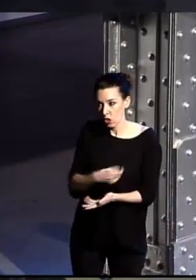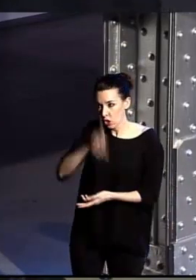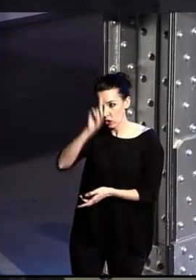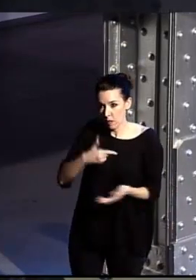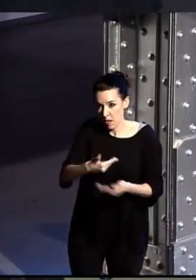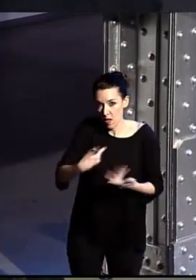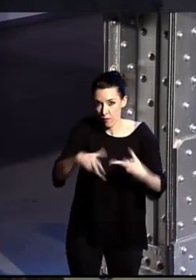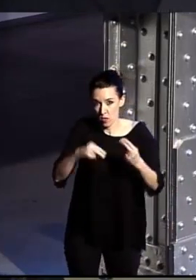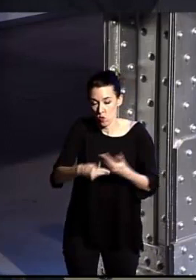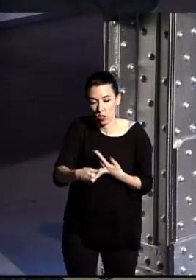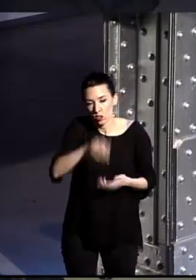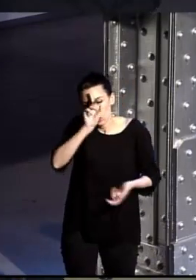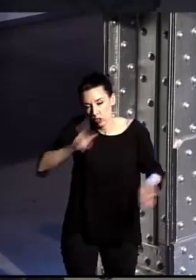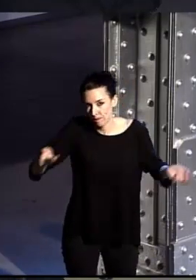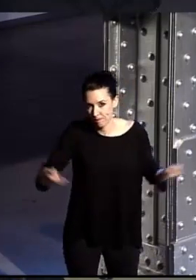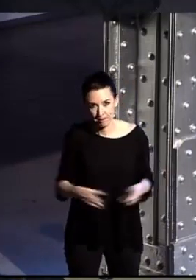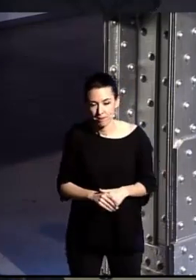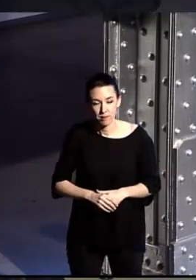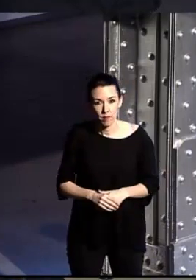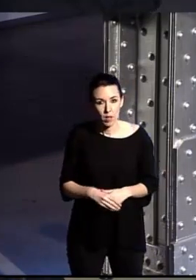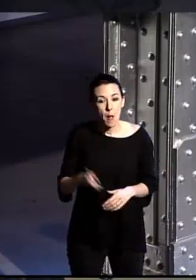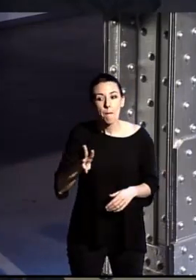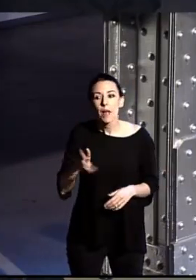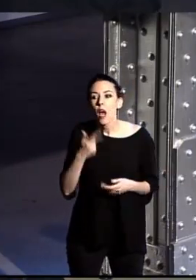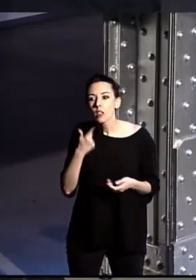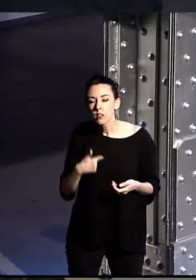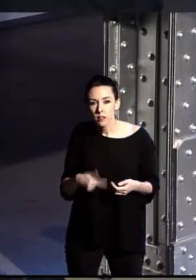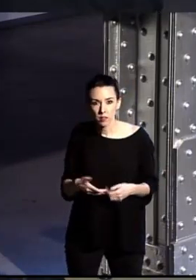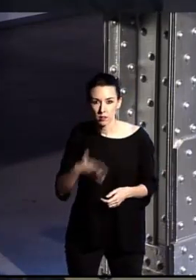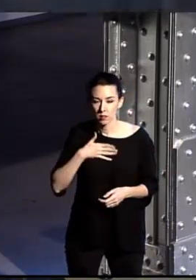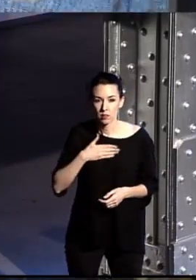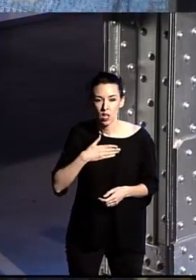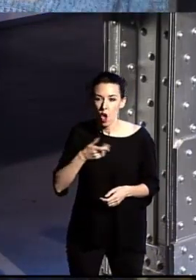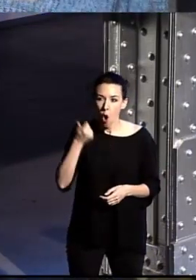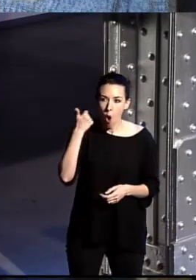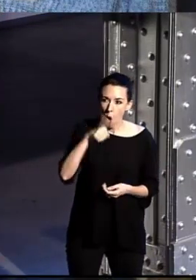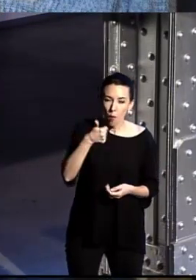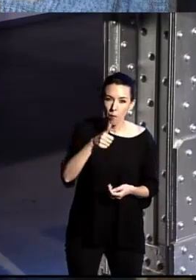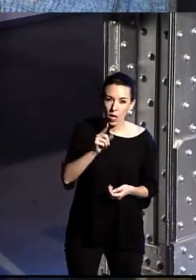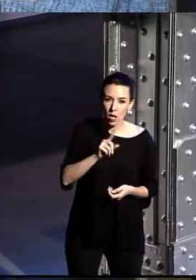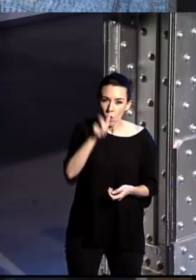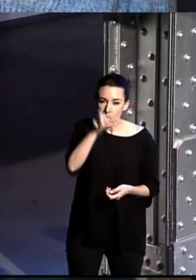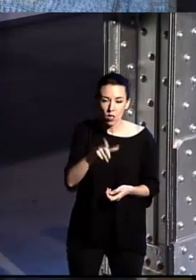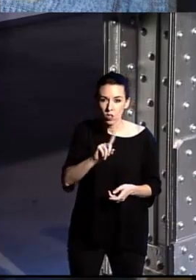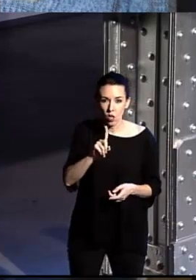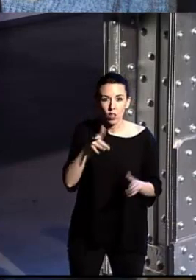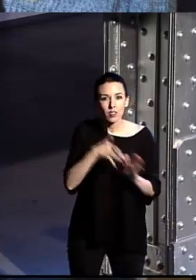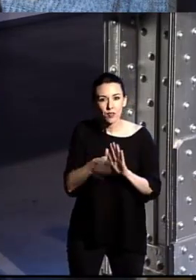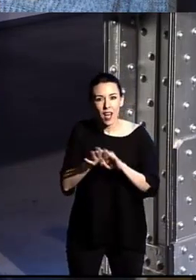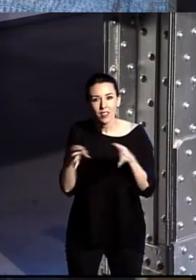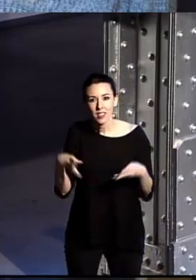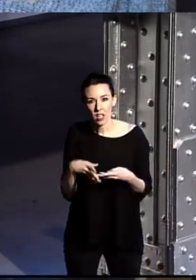nunca cuándo... No sé. ¿Pilar? Para mí no es un nombre de persona, es